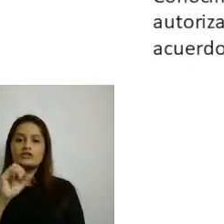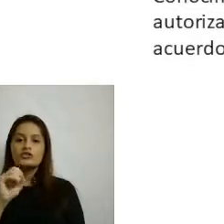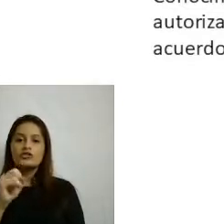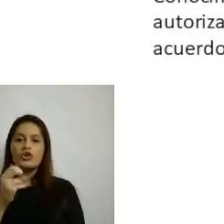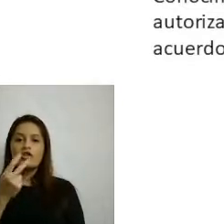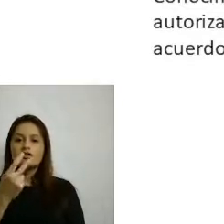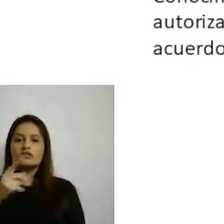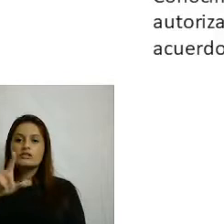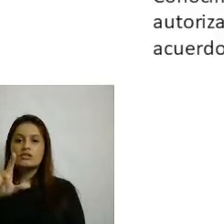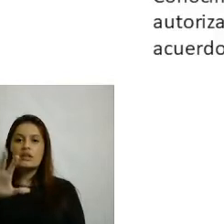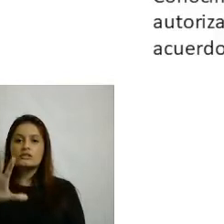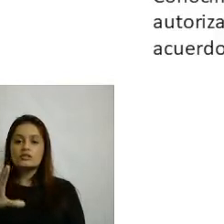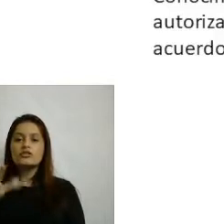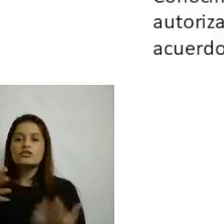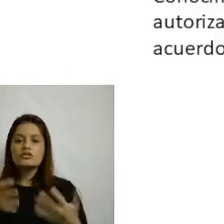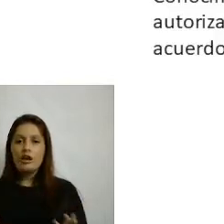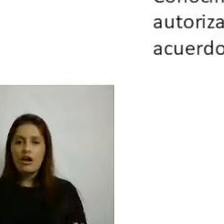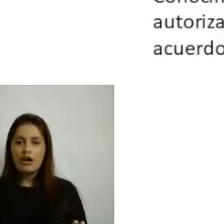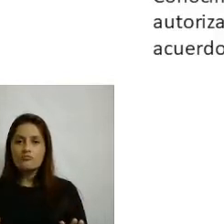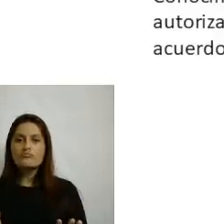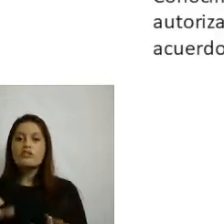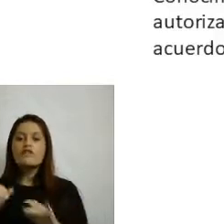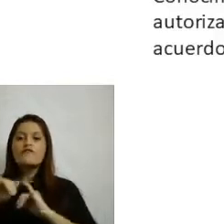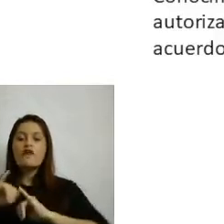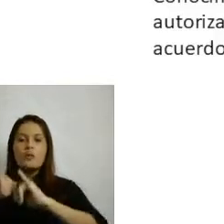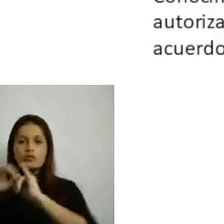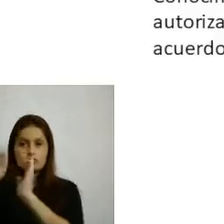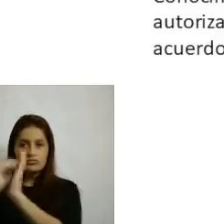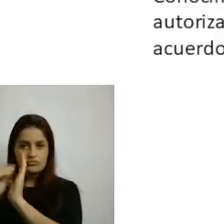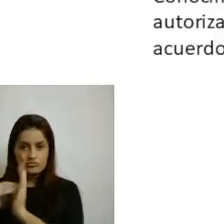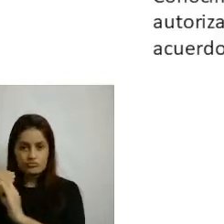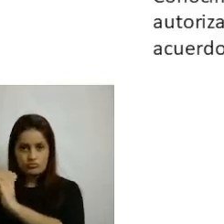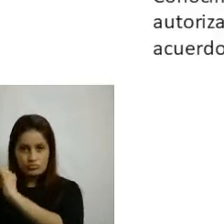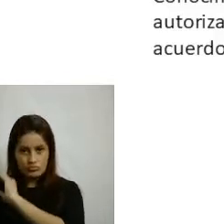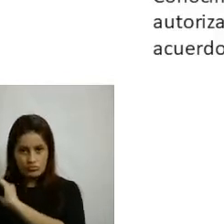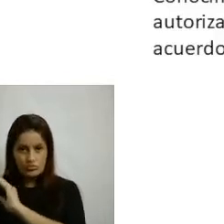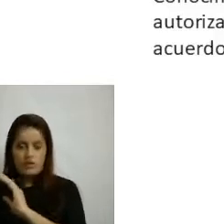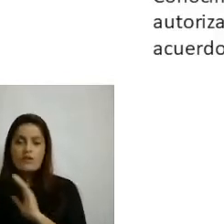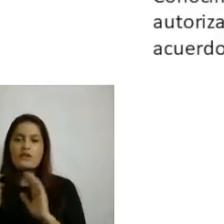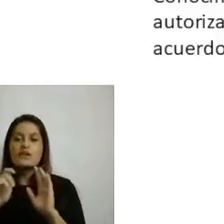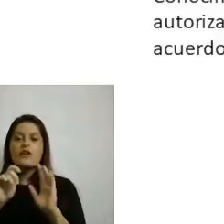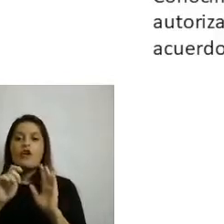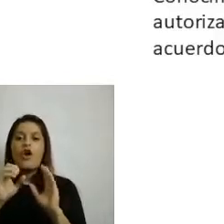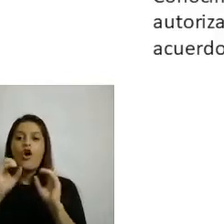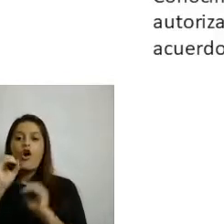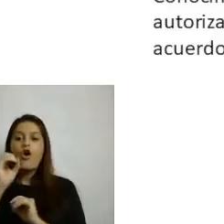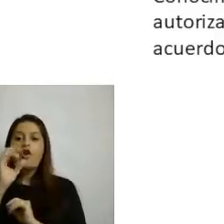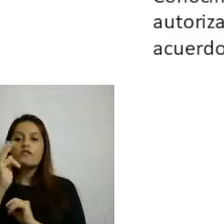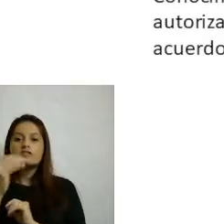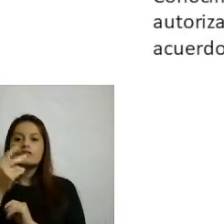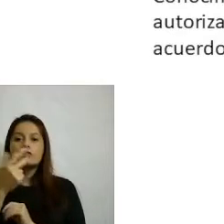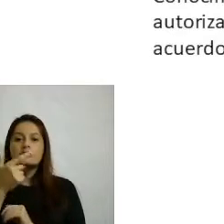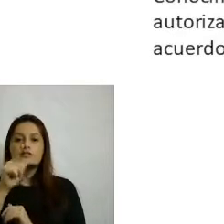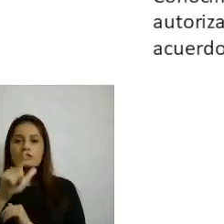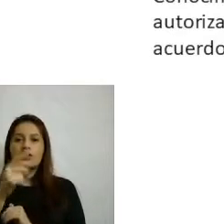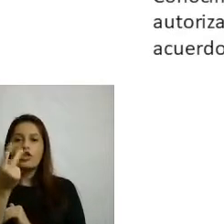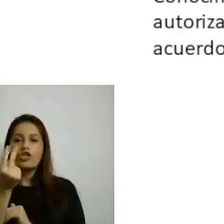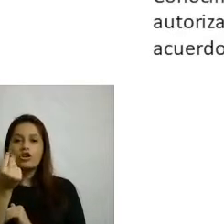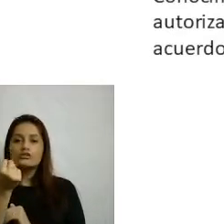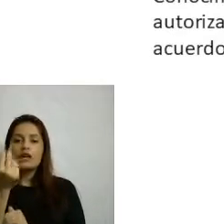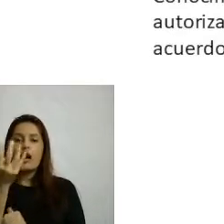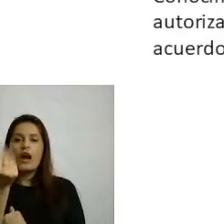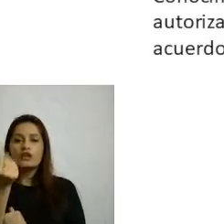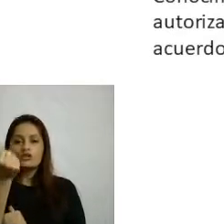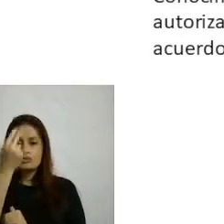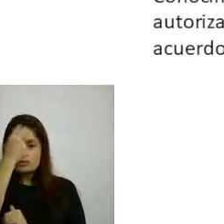18 de febrero, se remitieron los antecedentes para toma de conocimiento, y mediante el oficio 712 del 14 de